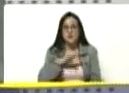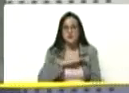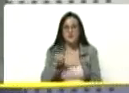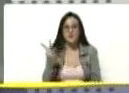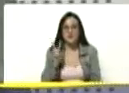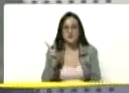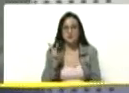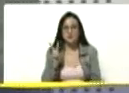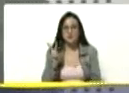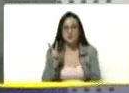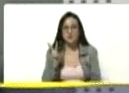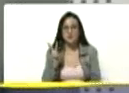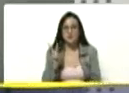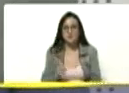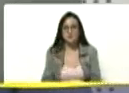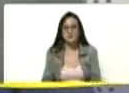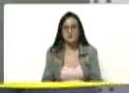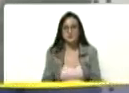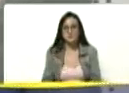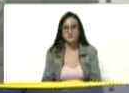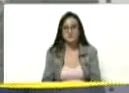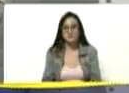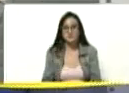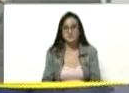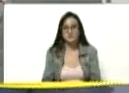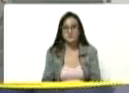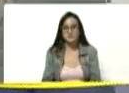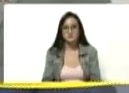Bolivariana de Venezuela, for the unwavering